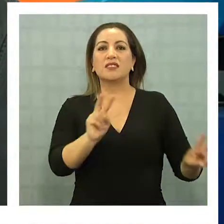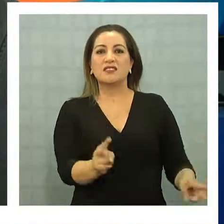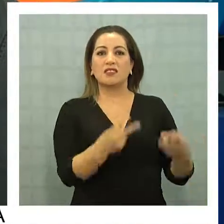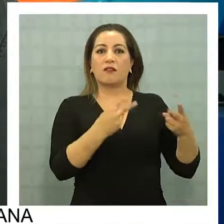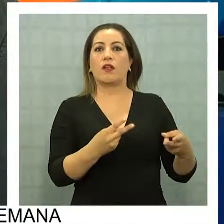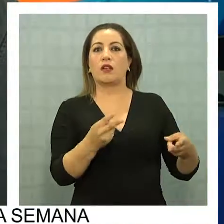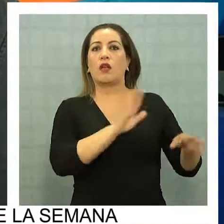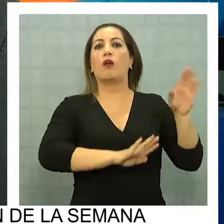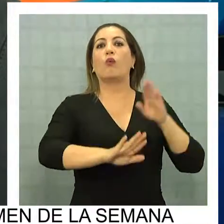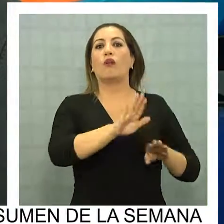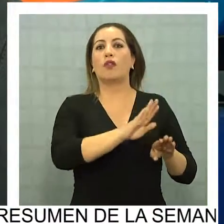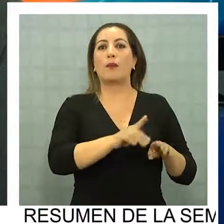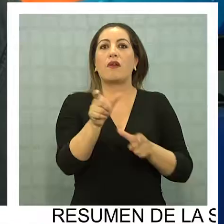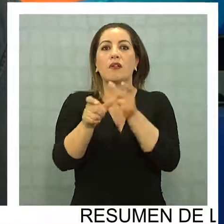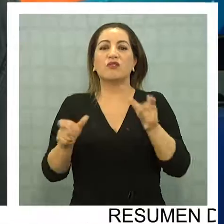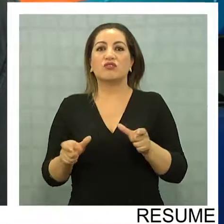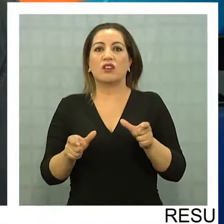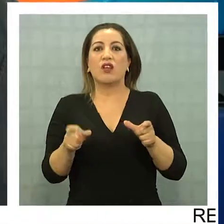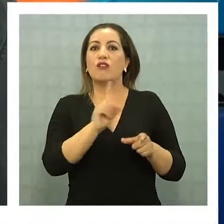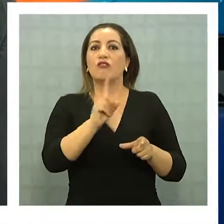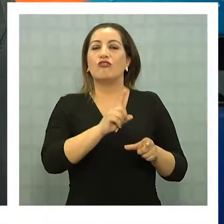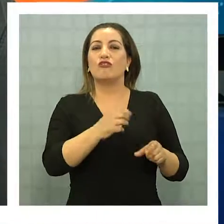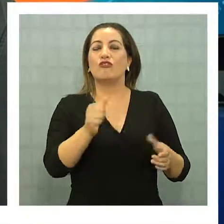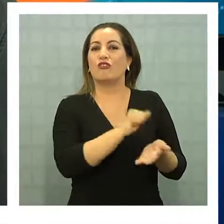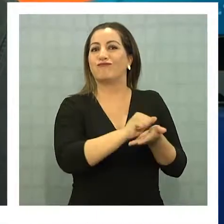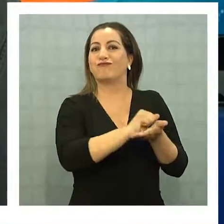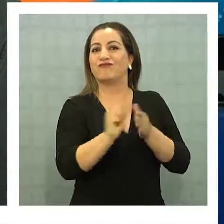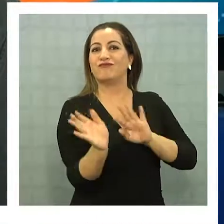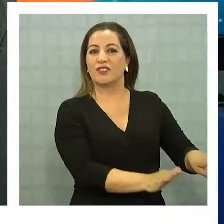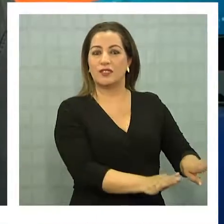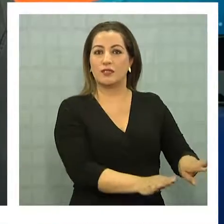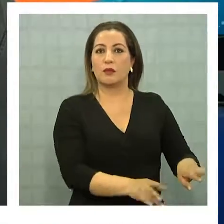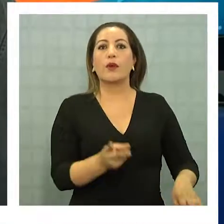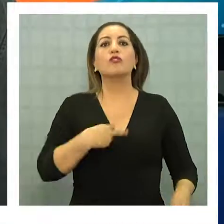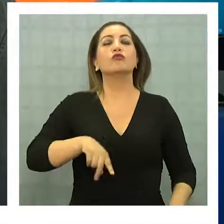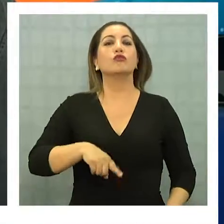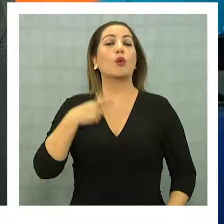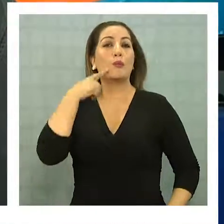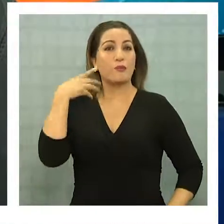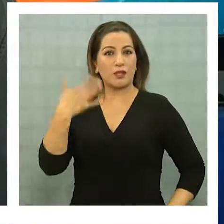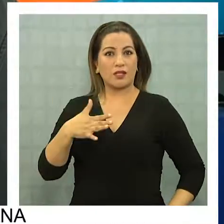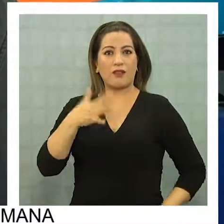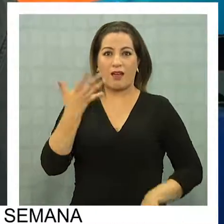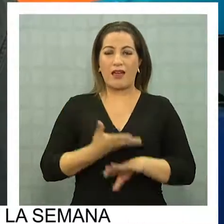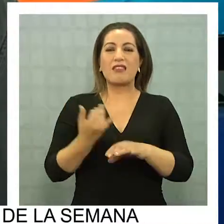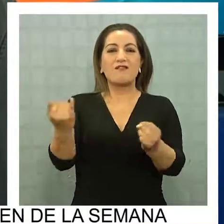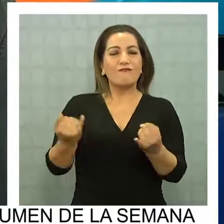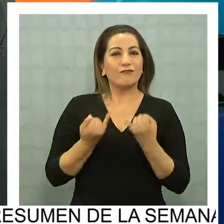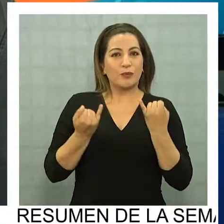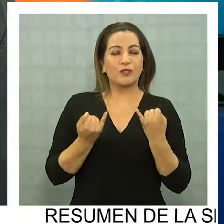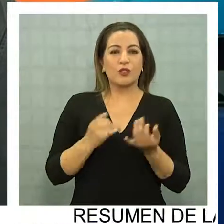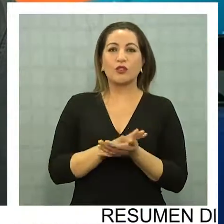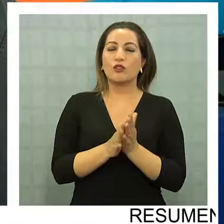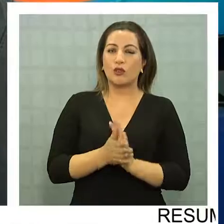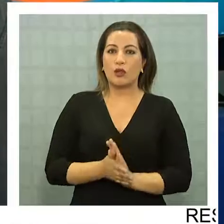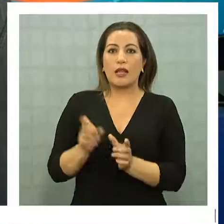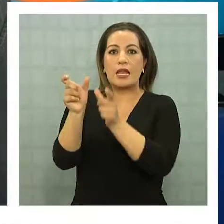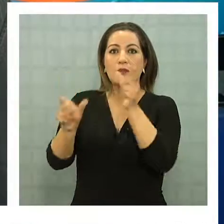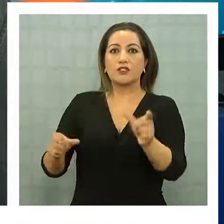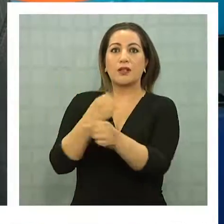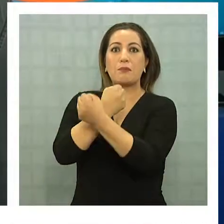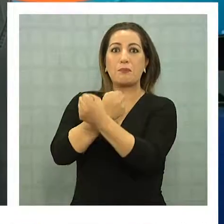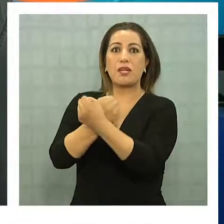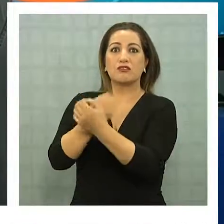de la destrucción, porque en esos archivos, ¿por qué nos interesan tanto? Está la información de qué pasó finalmente con las personas